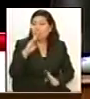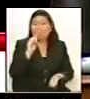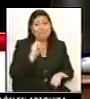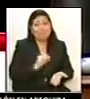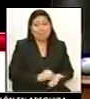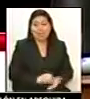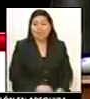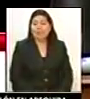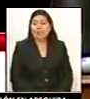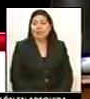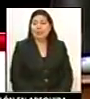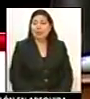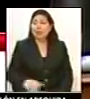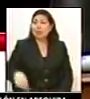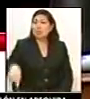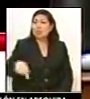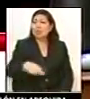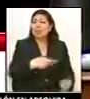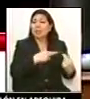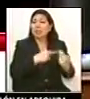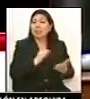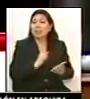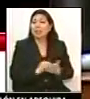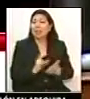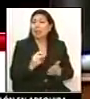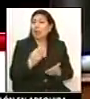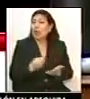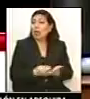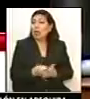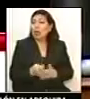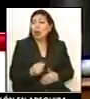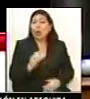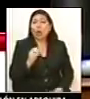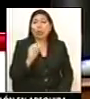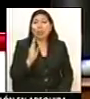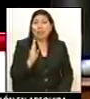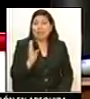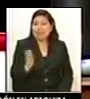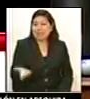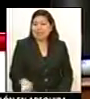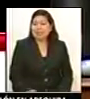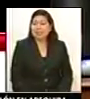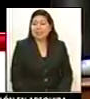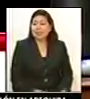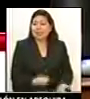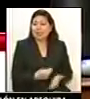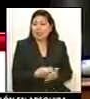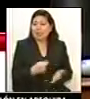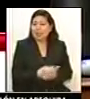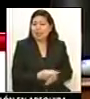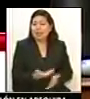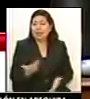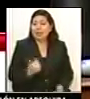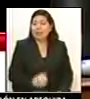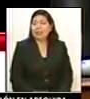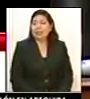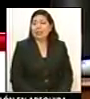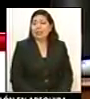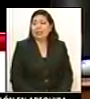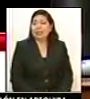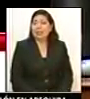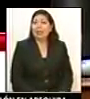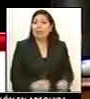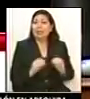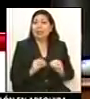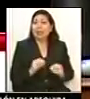señores. Nosotros somos los responsables de que no se le cobre a Odebrecht lo que se le tendría que estar cobrando, como ejemplo nos ha